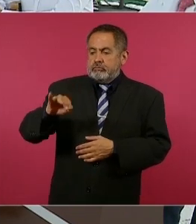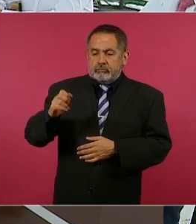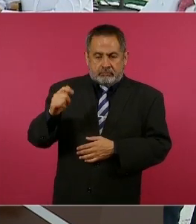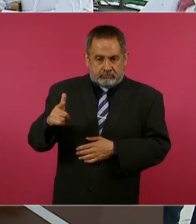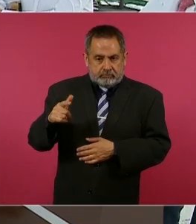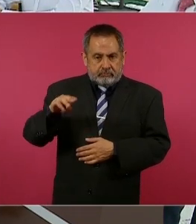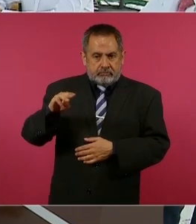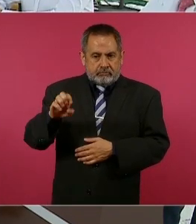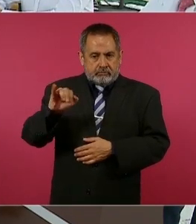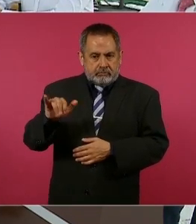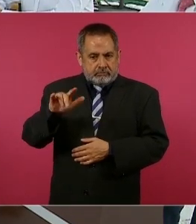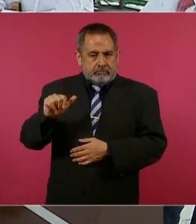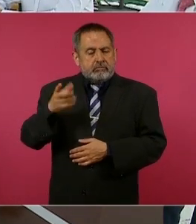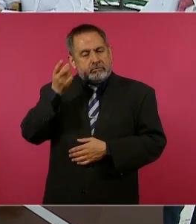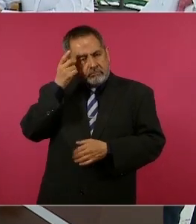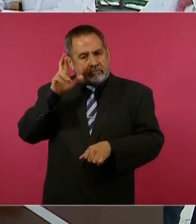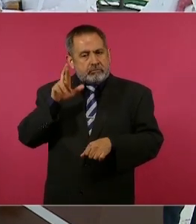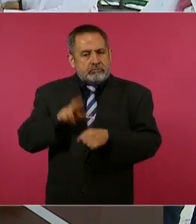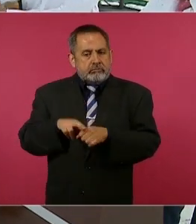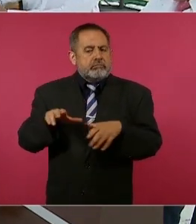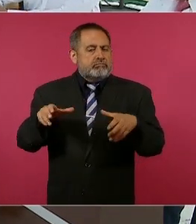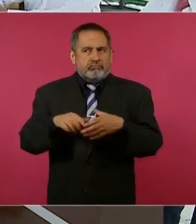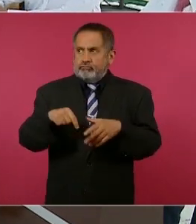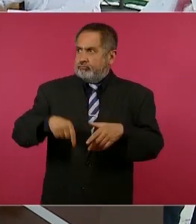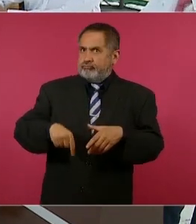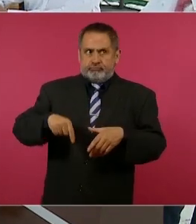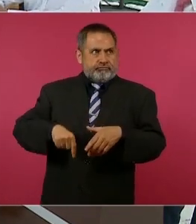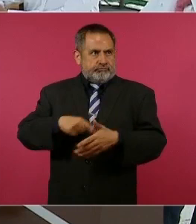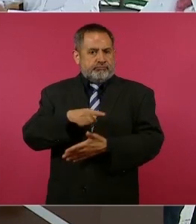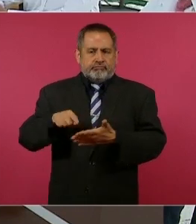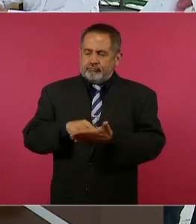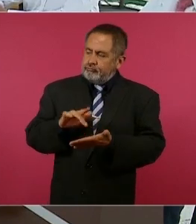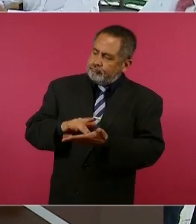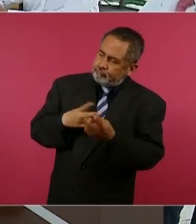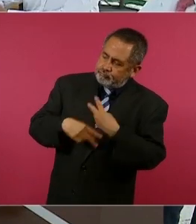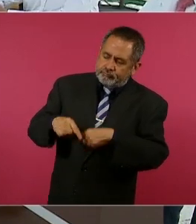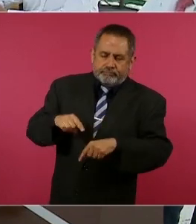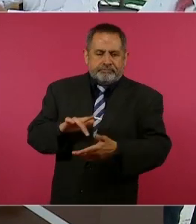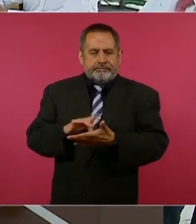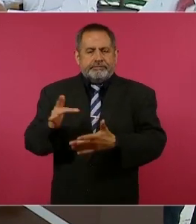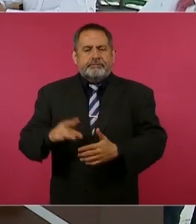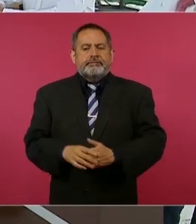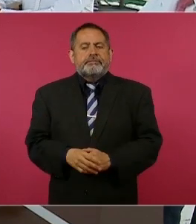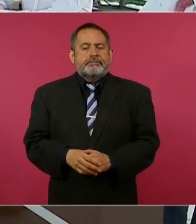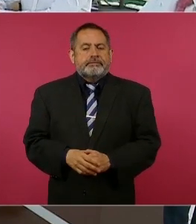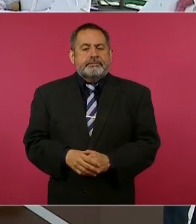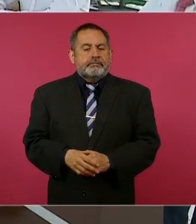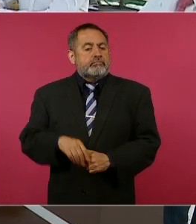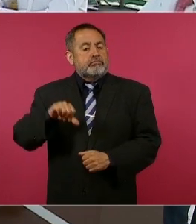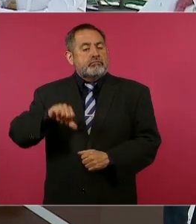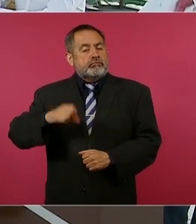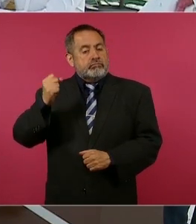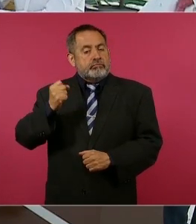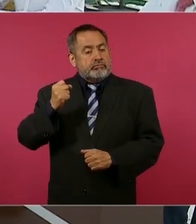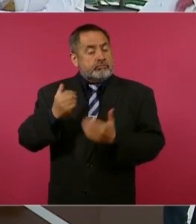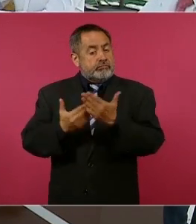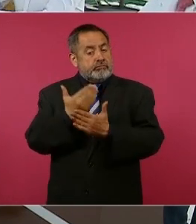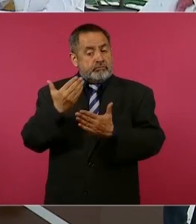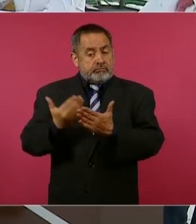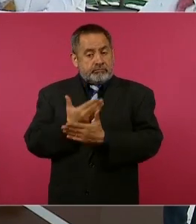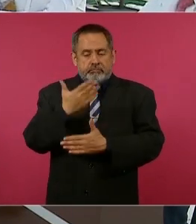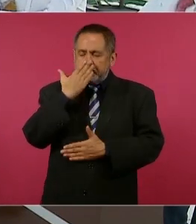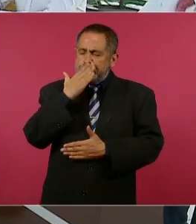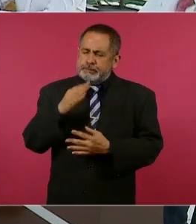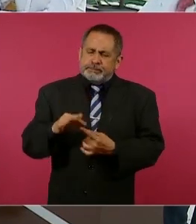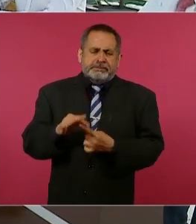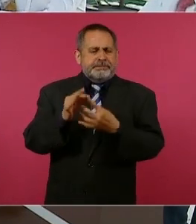Miguel Mejía Gutiérrez, director de la clínica, que también nos honra con su presencia. Esta mañana es una ocasión muy especial para el Estado